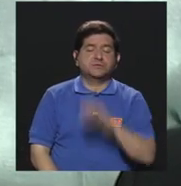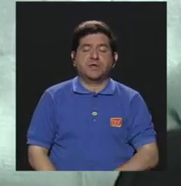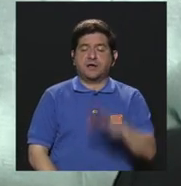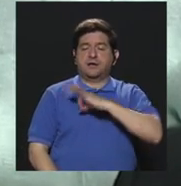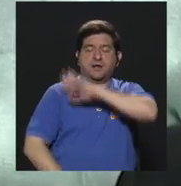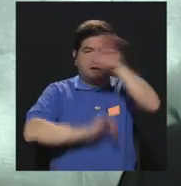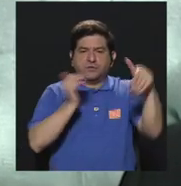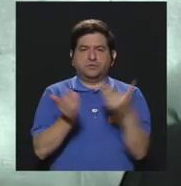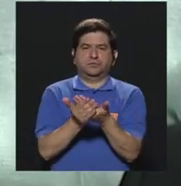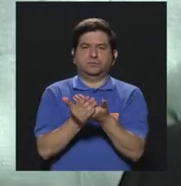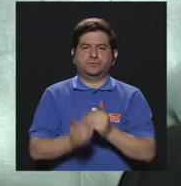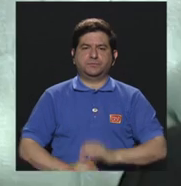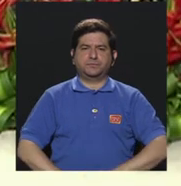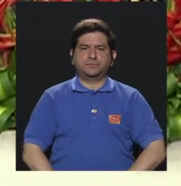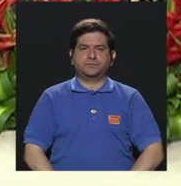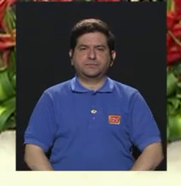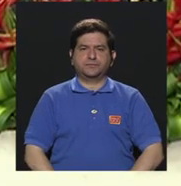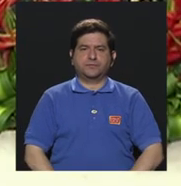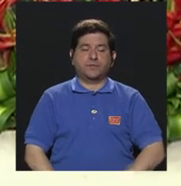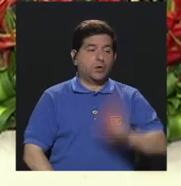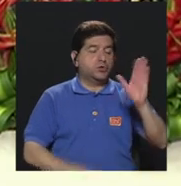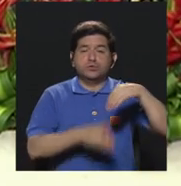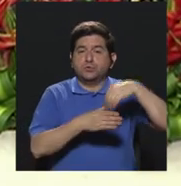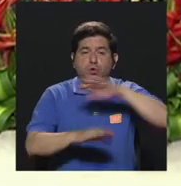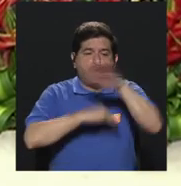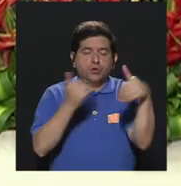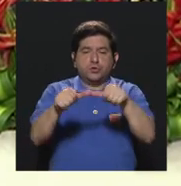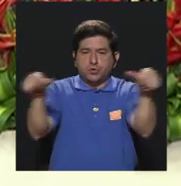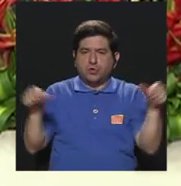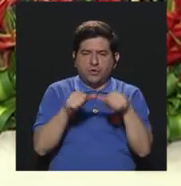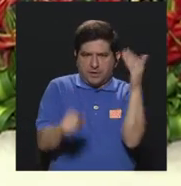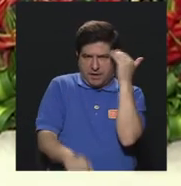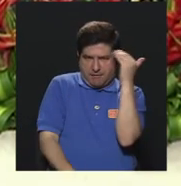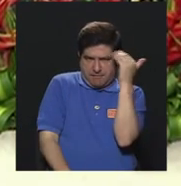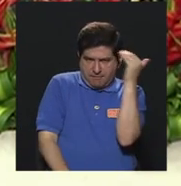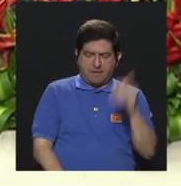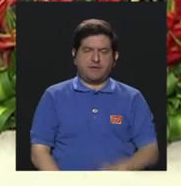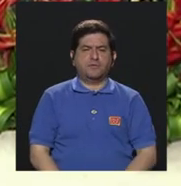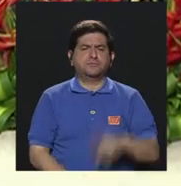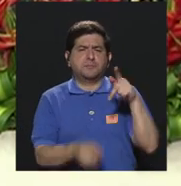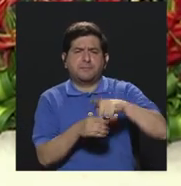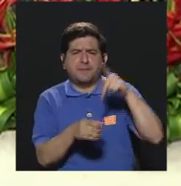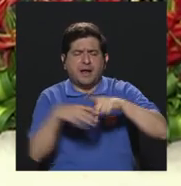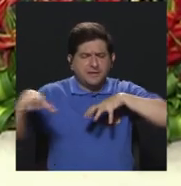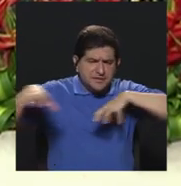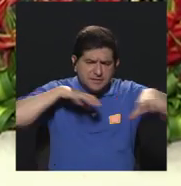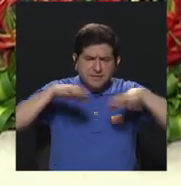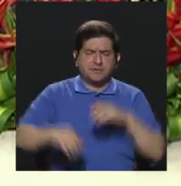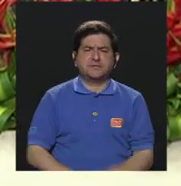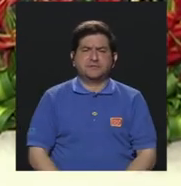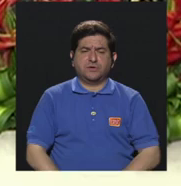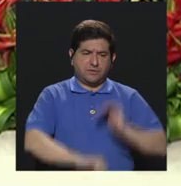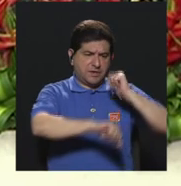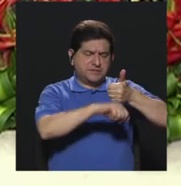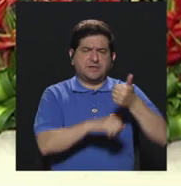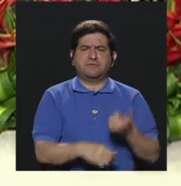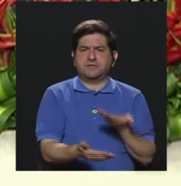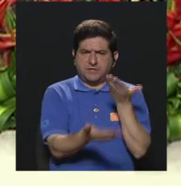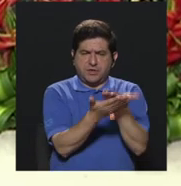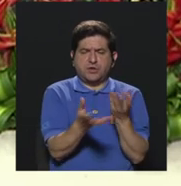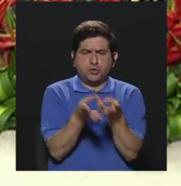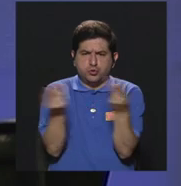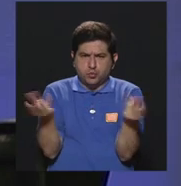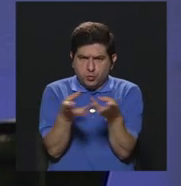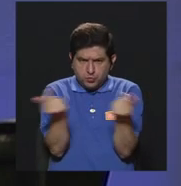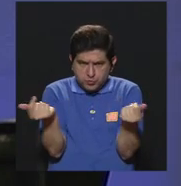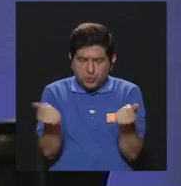bien común. Sus aportes en todos los campos del saber, su participación activa en la formulación de propuestas de